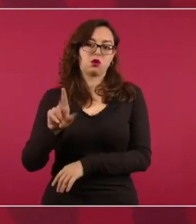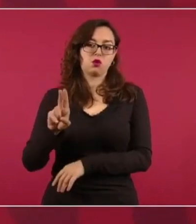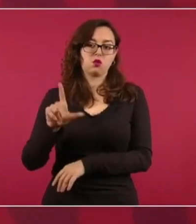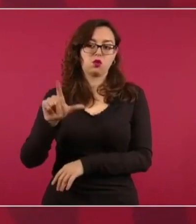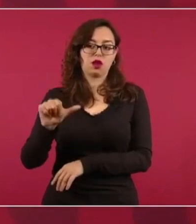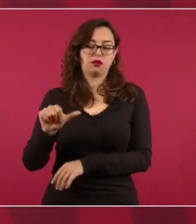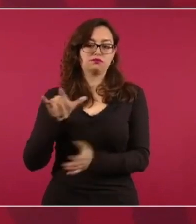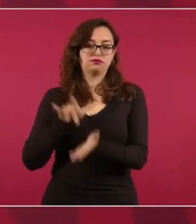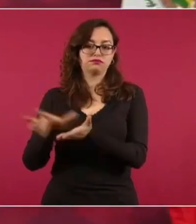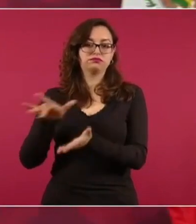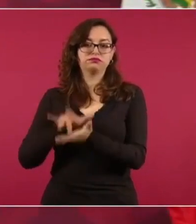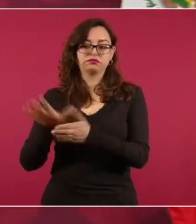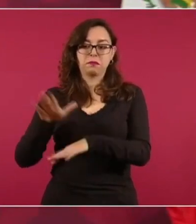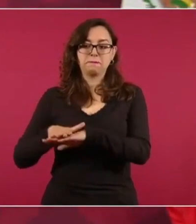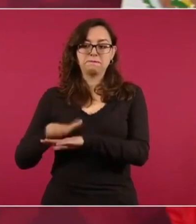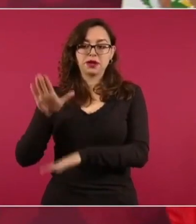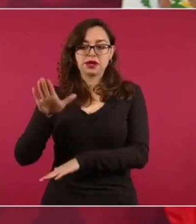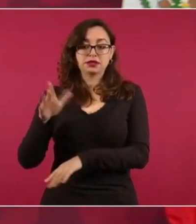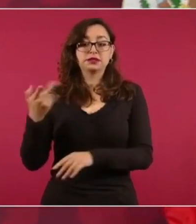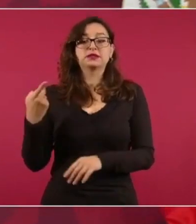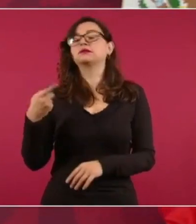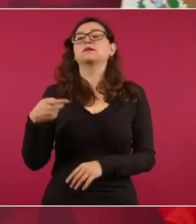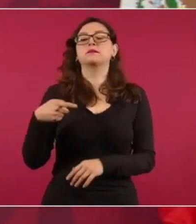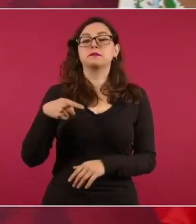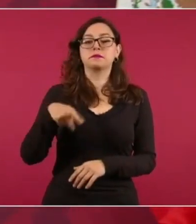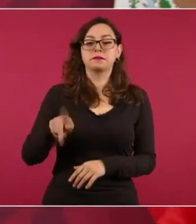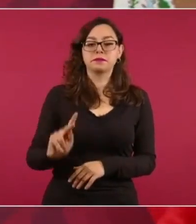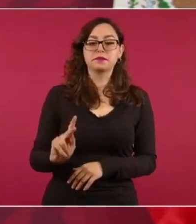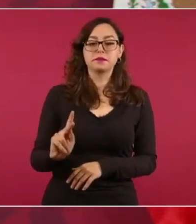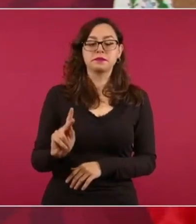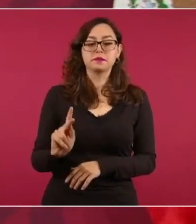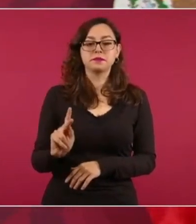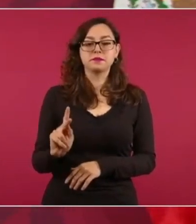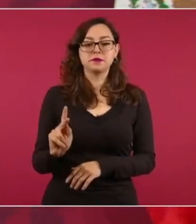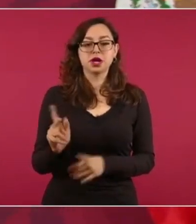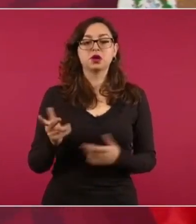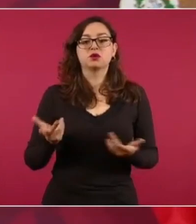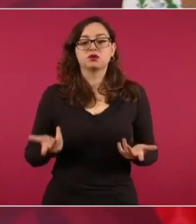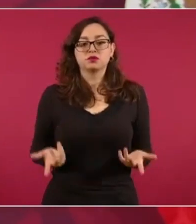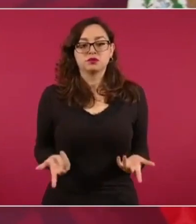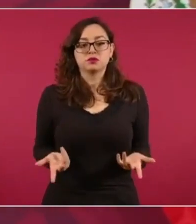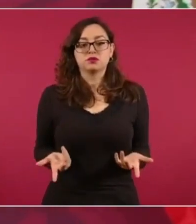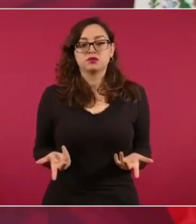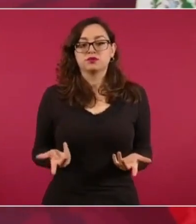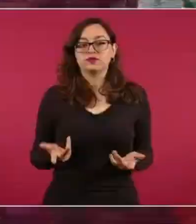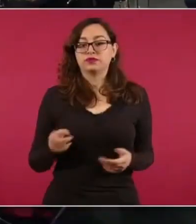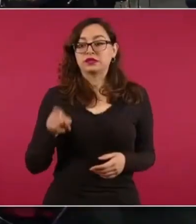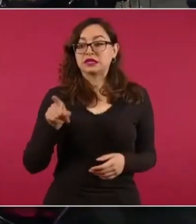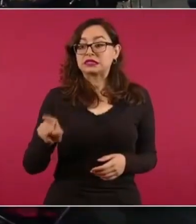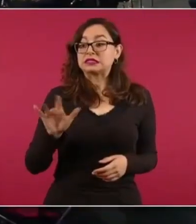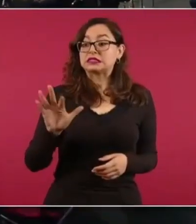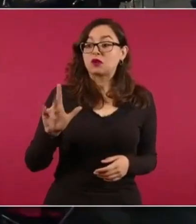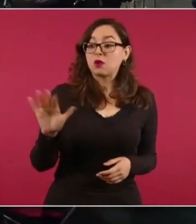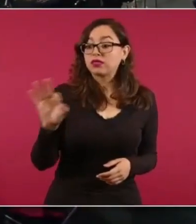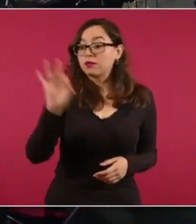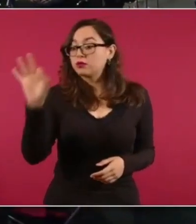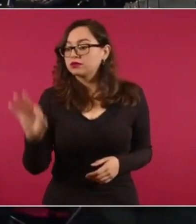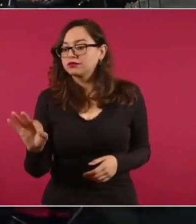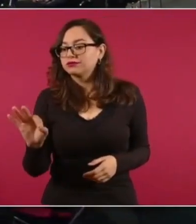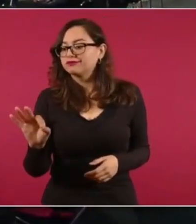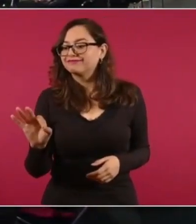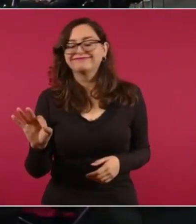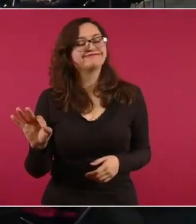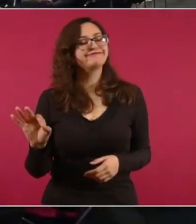Sin embargo, repito, como no se obtuvo más del 50,